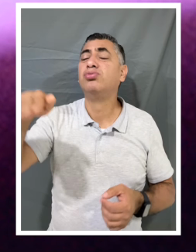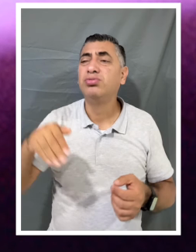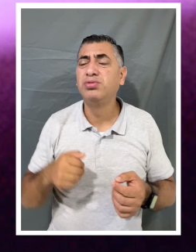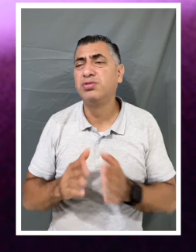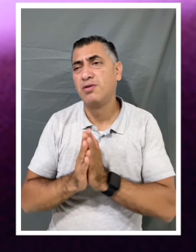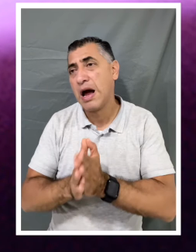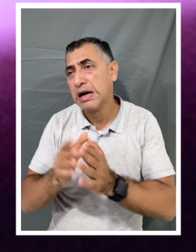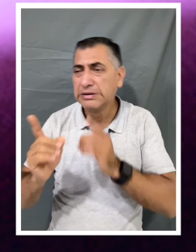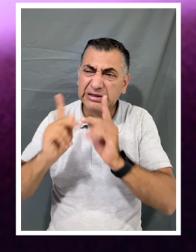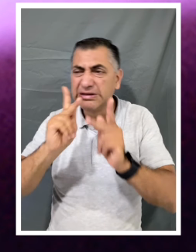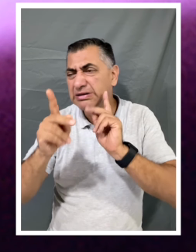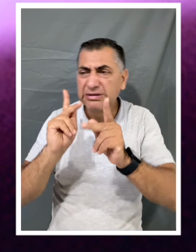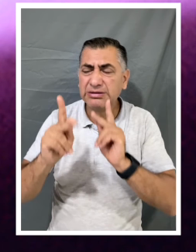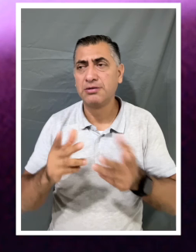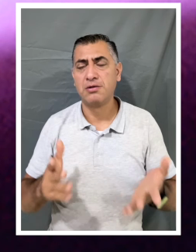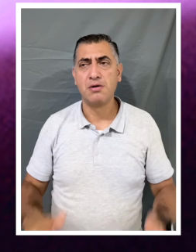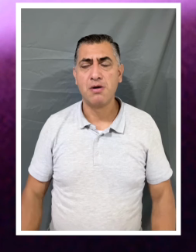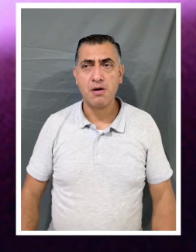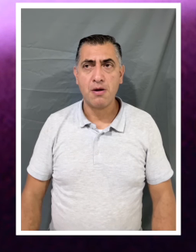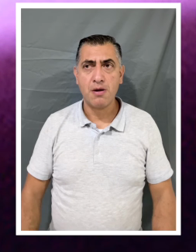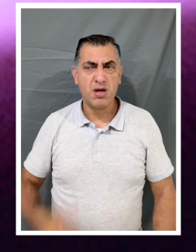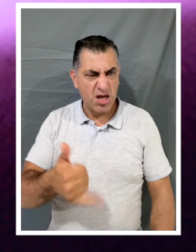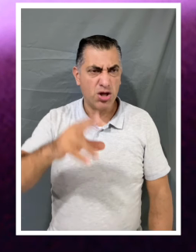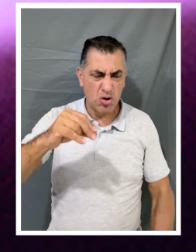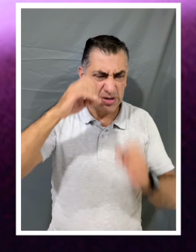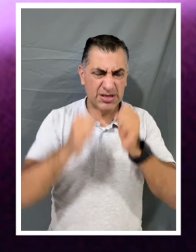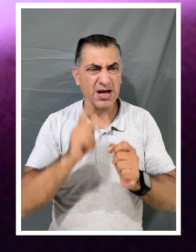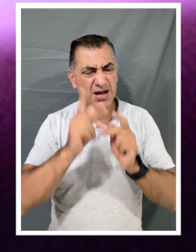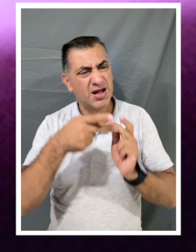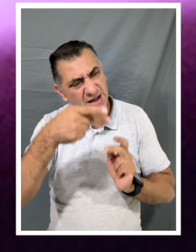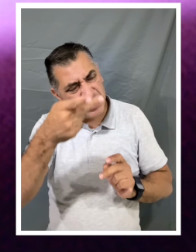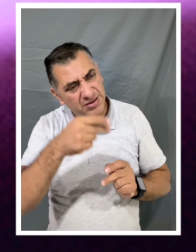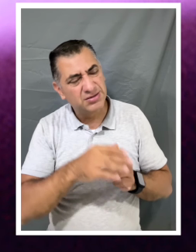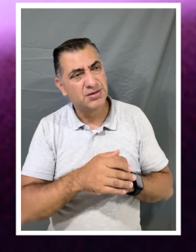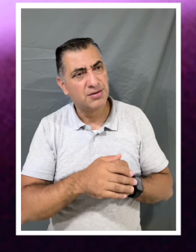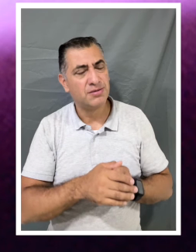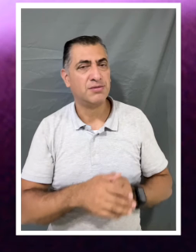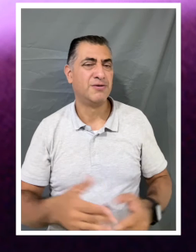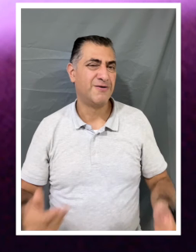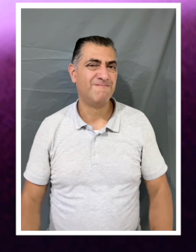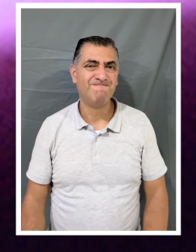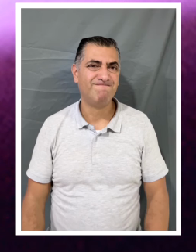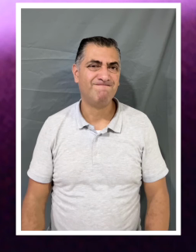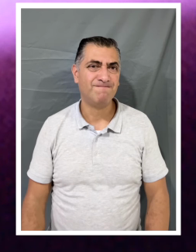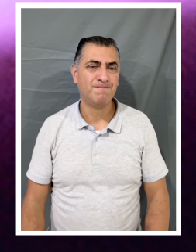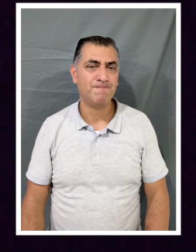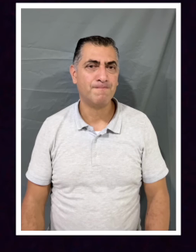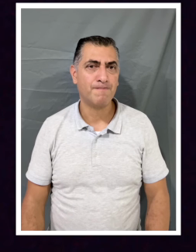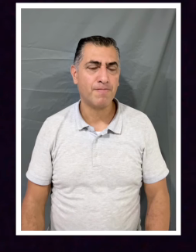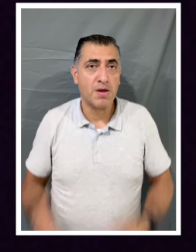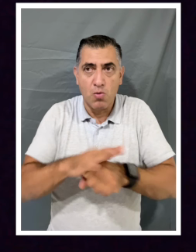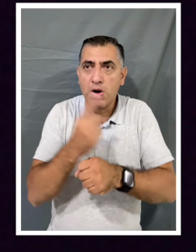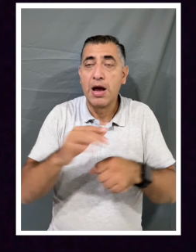veces le voy lo voy a hacer pero yo voy a hablar con él en lugar de estar hablando de lo que me molesta en cada desayuno